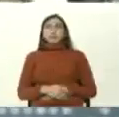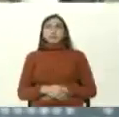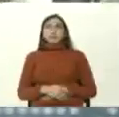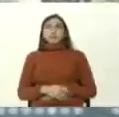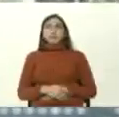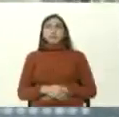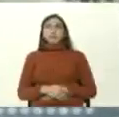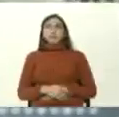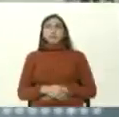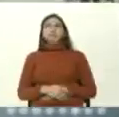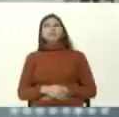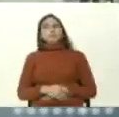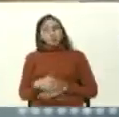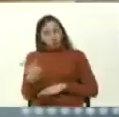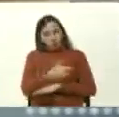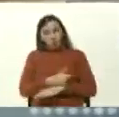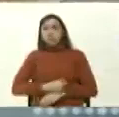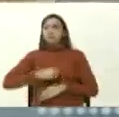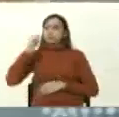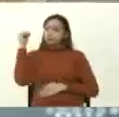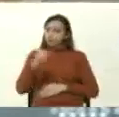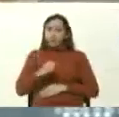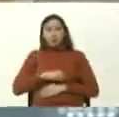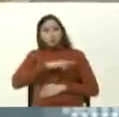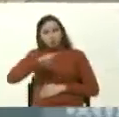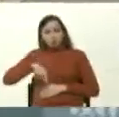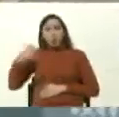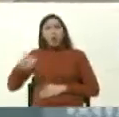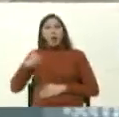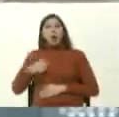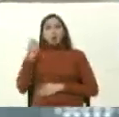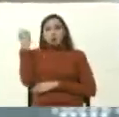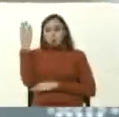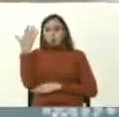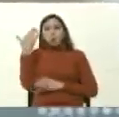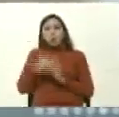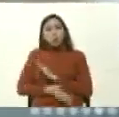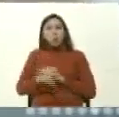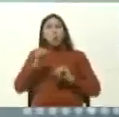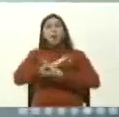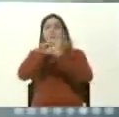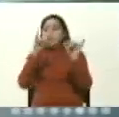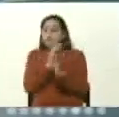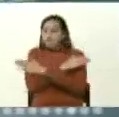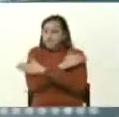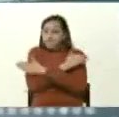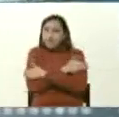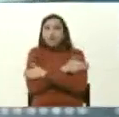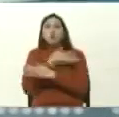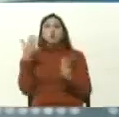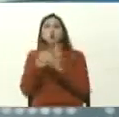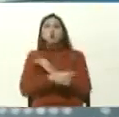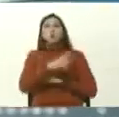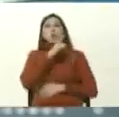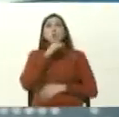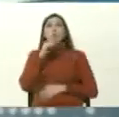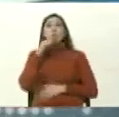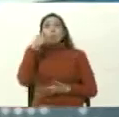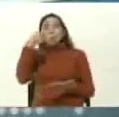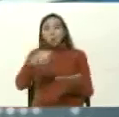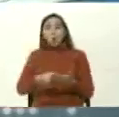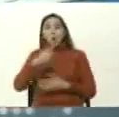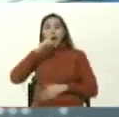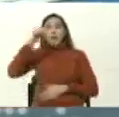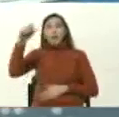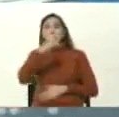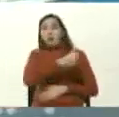Así es, querido gobernador, aprovechamos tus palabras y damos felicitaciones en nombre del presidente Nicolás Maduro a